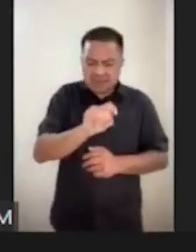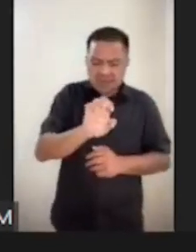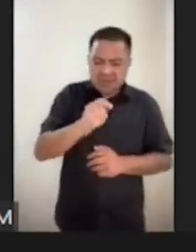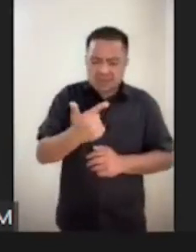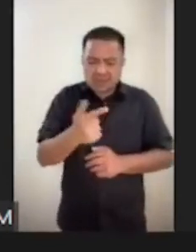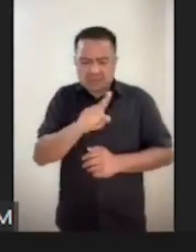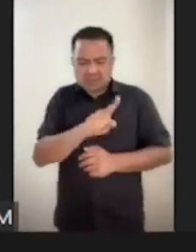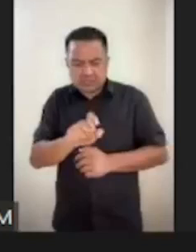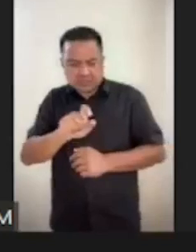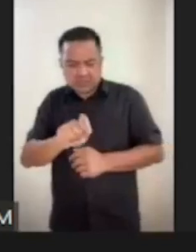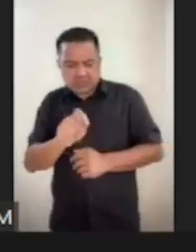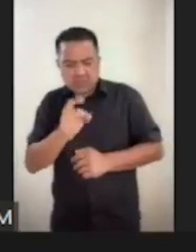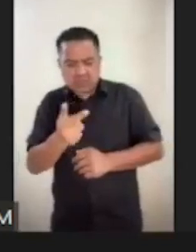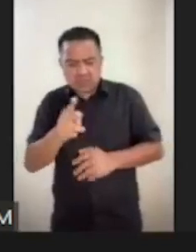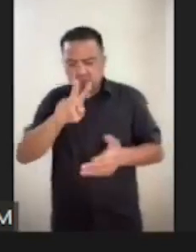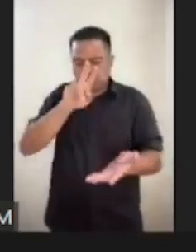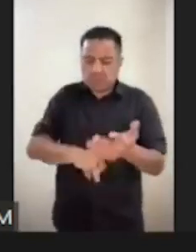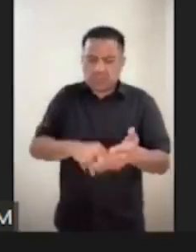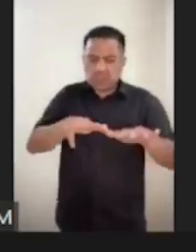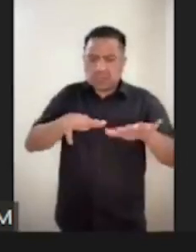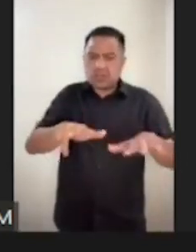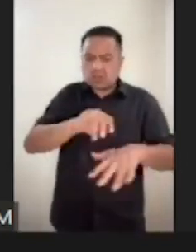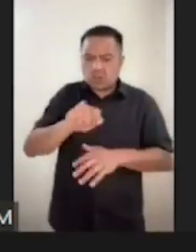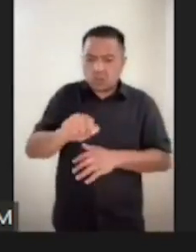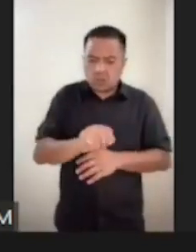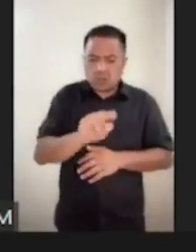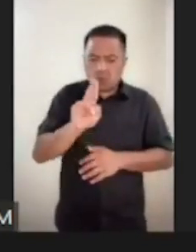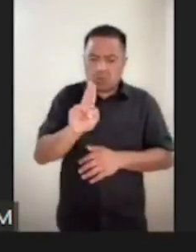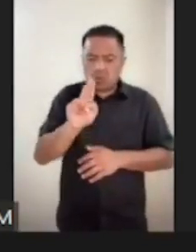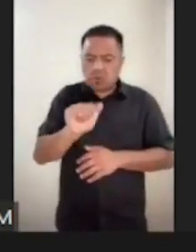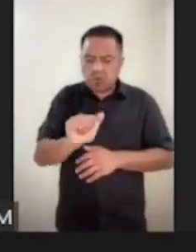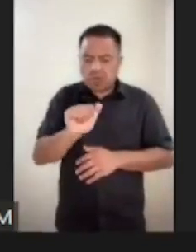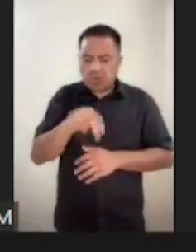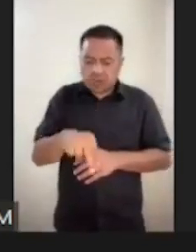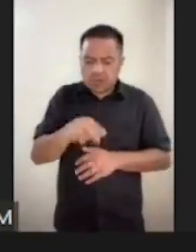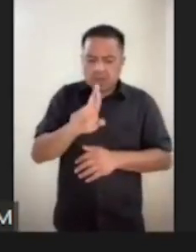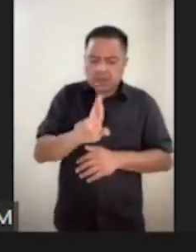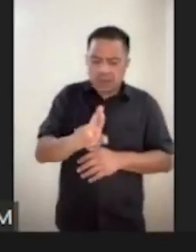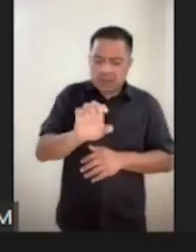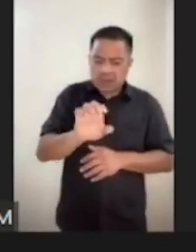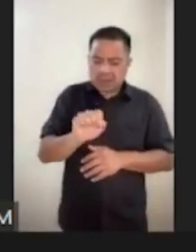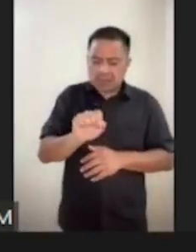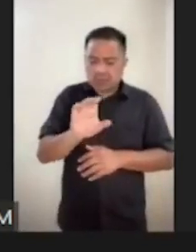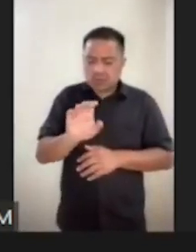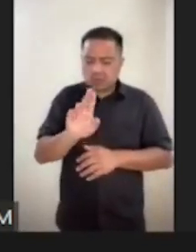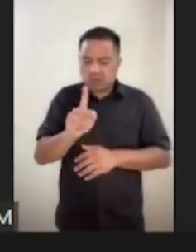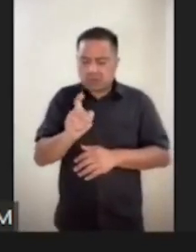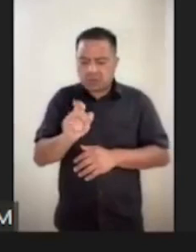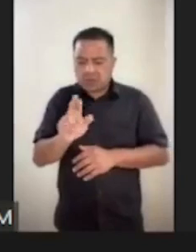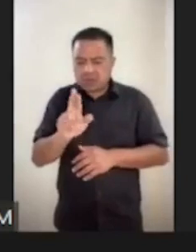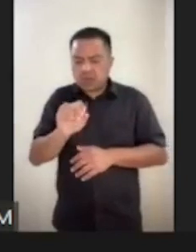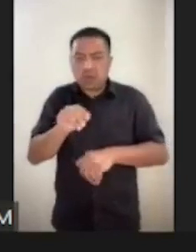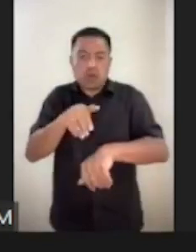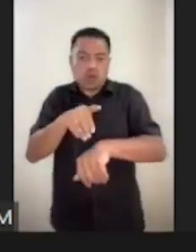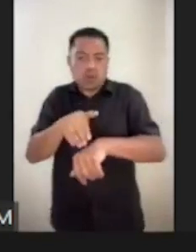de 2018 de Juan R. Escudero, y precisamente en la página